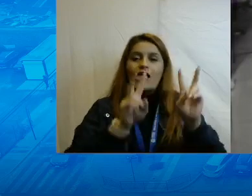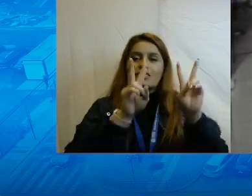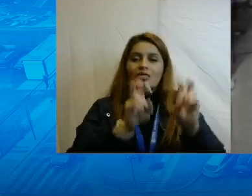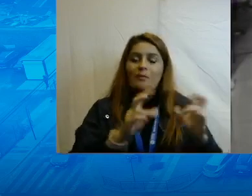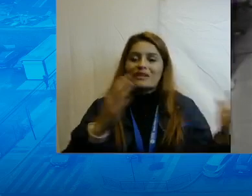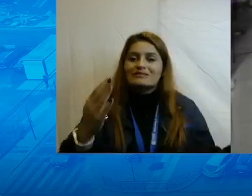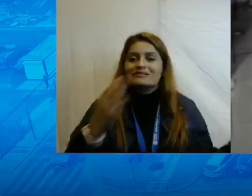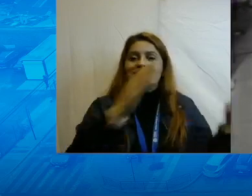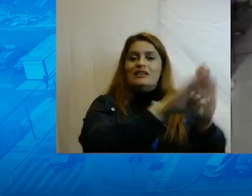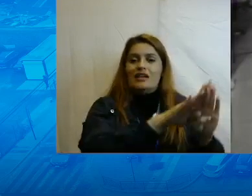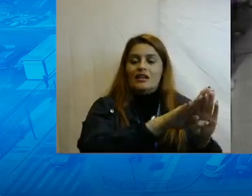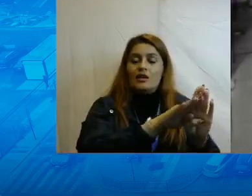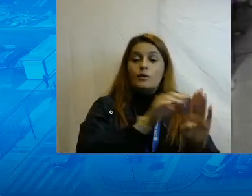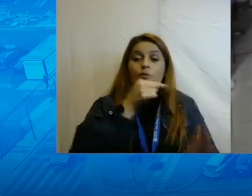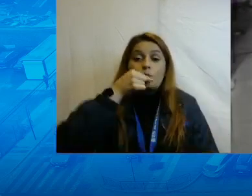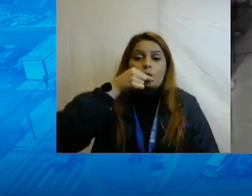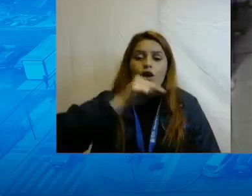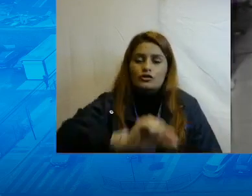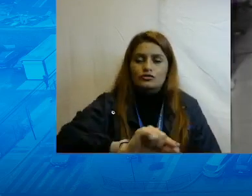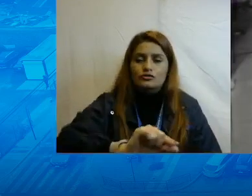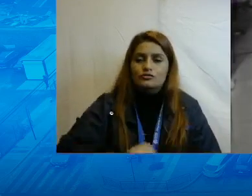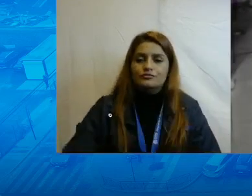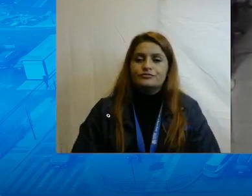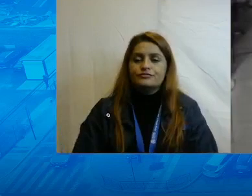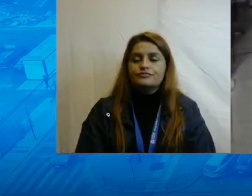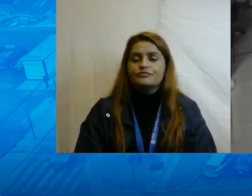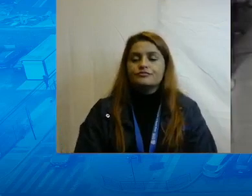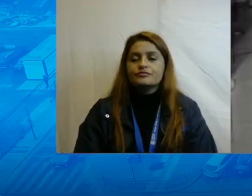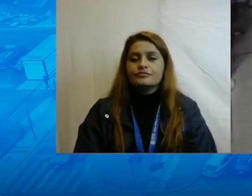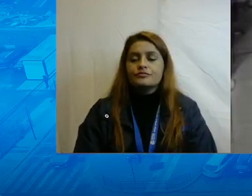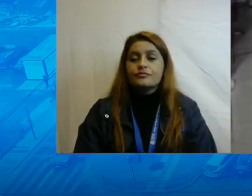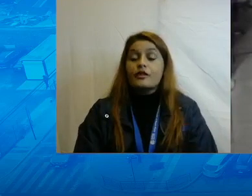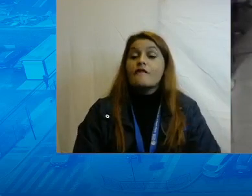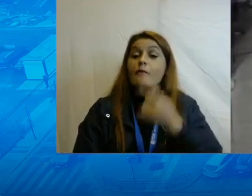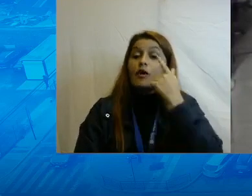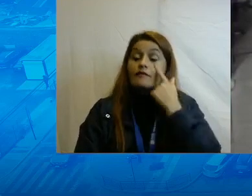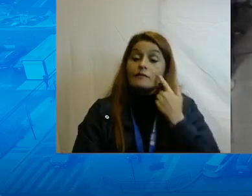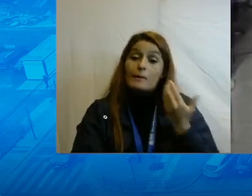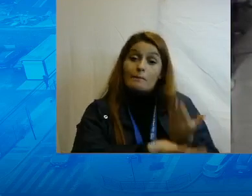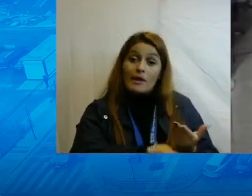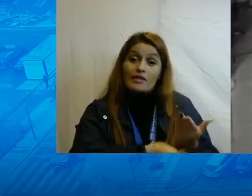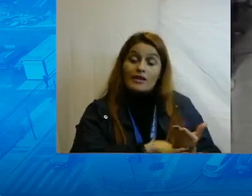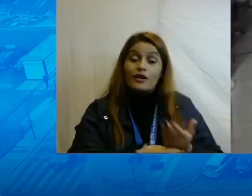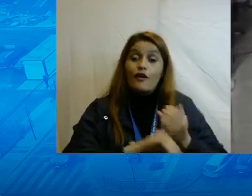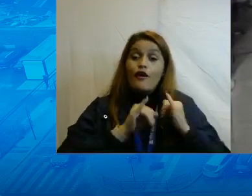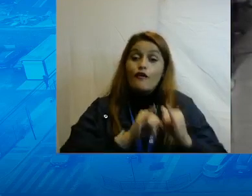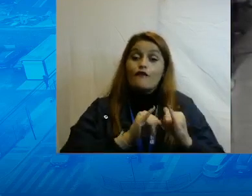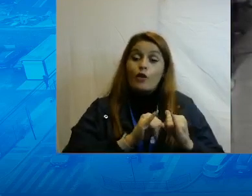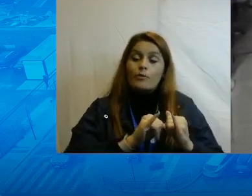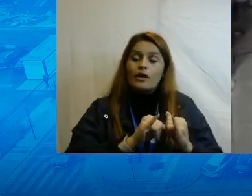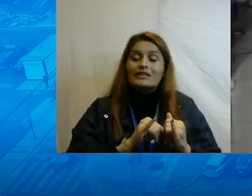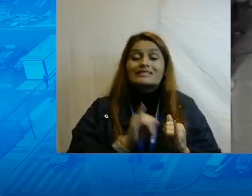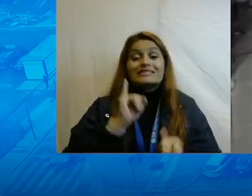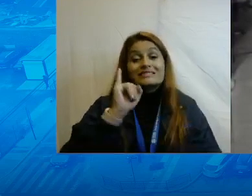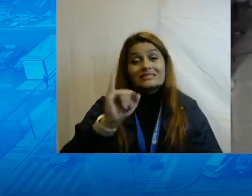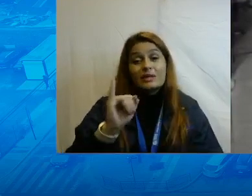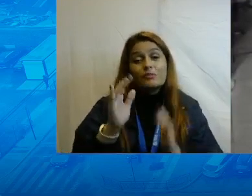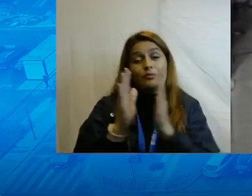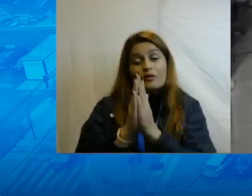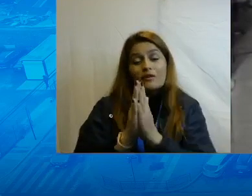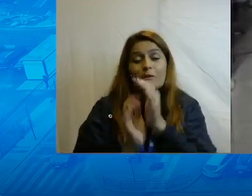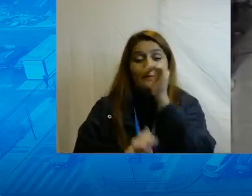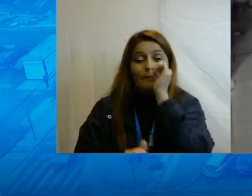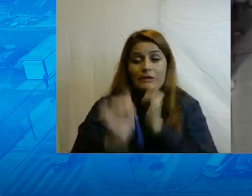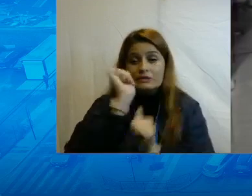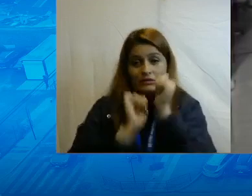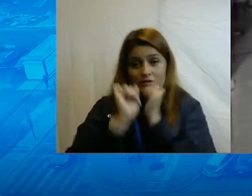operación de un pronto relleno sanitario. Vamos a solicitar este informe, lo que sí pediría un poco de paciencia